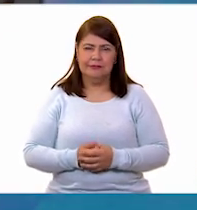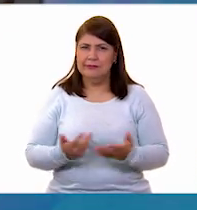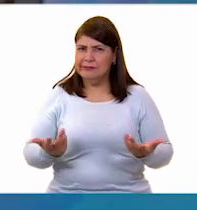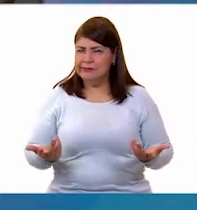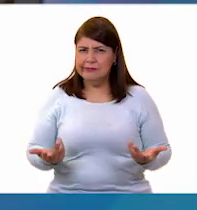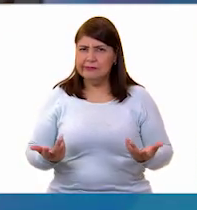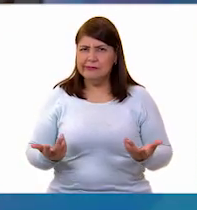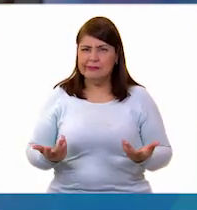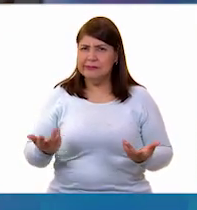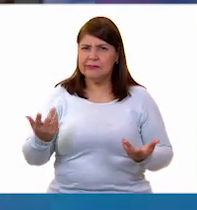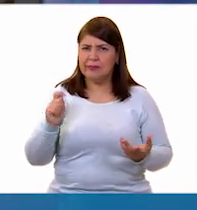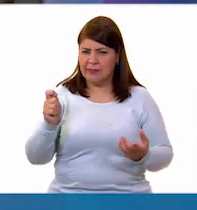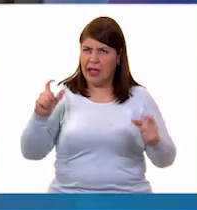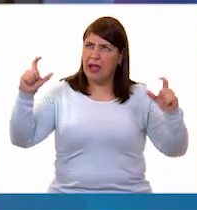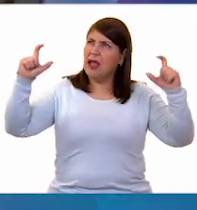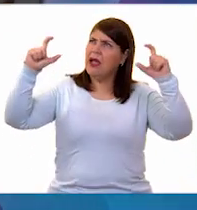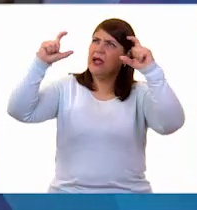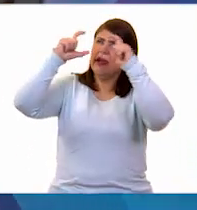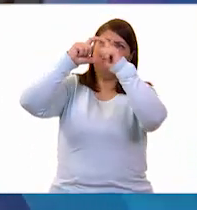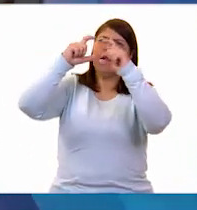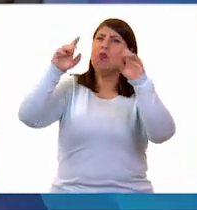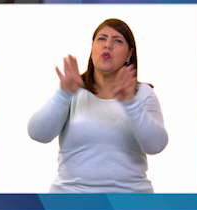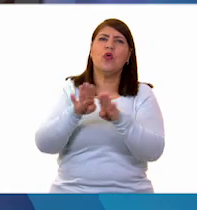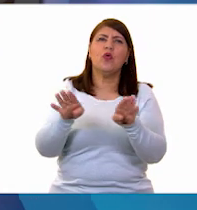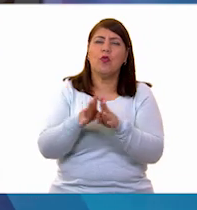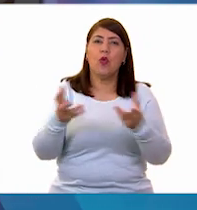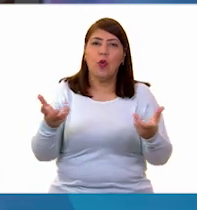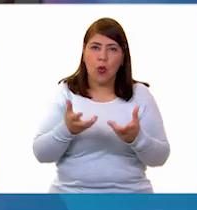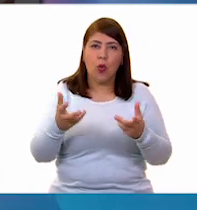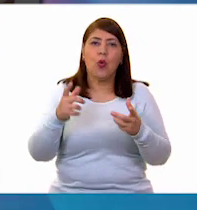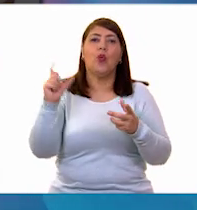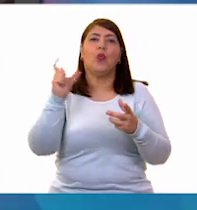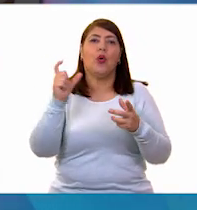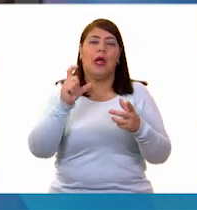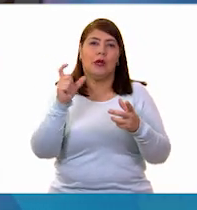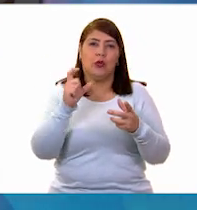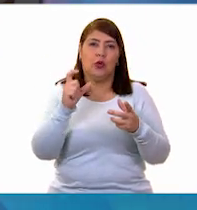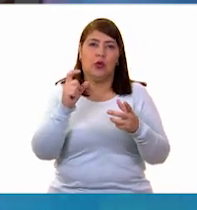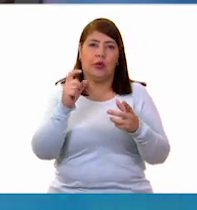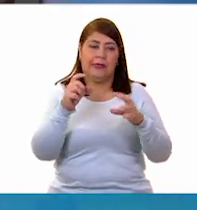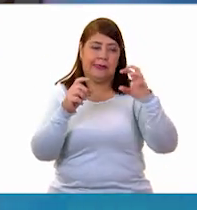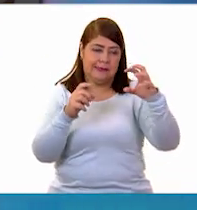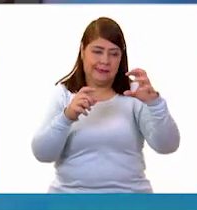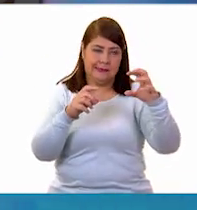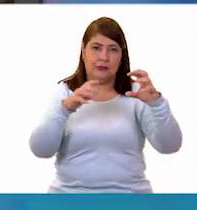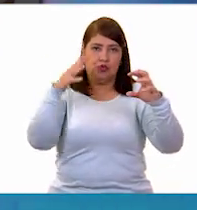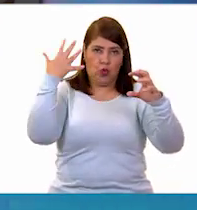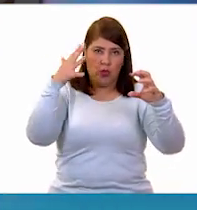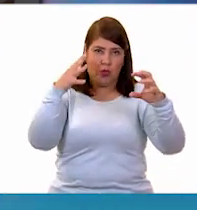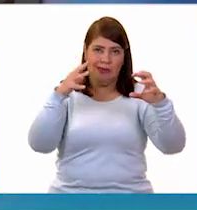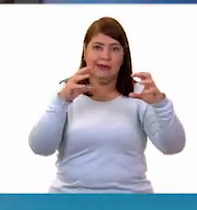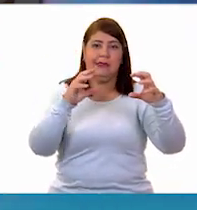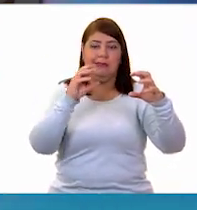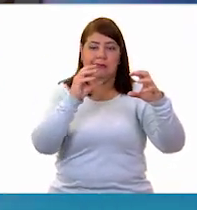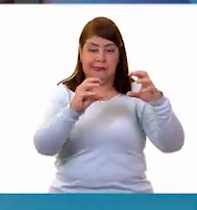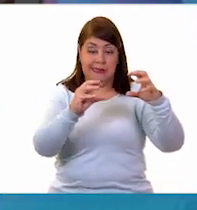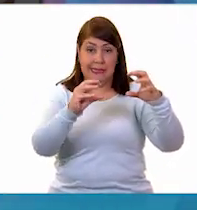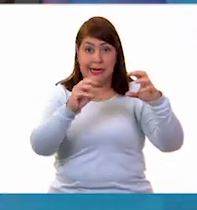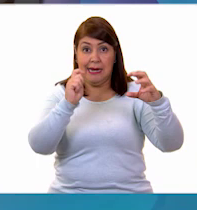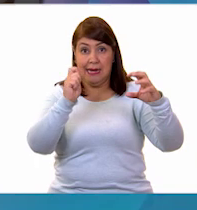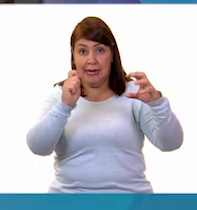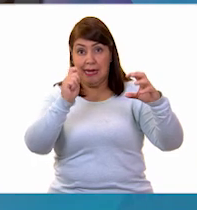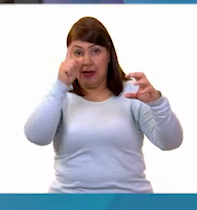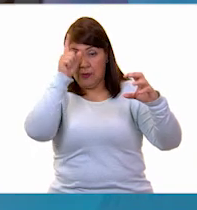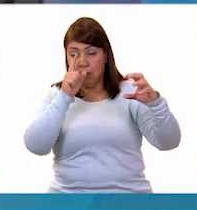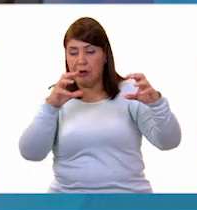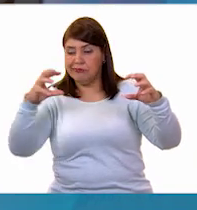¿Cómo se produce un eclipse? Pues cuando están alineados el Sol, la Luna